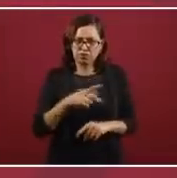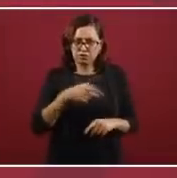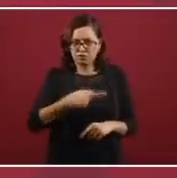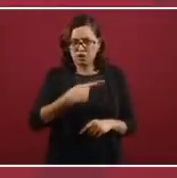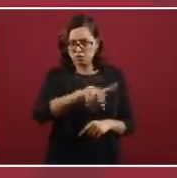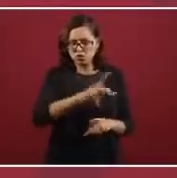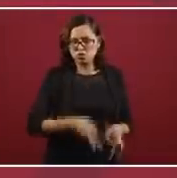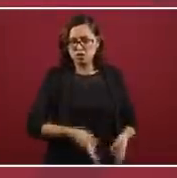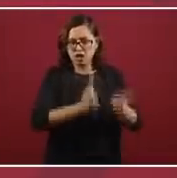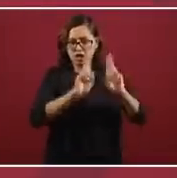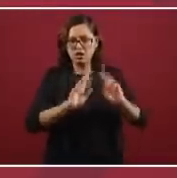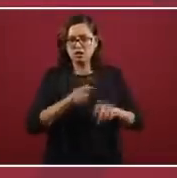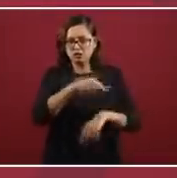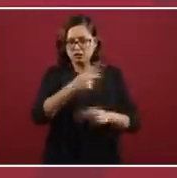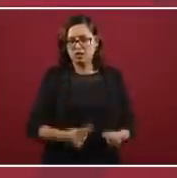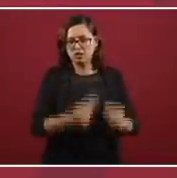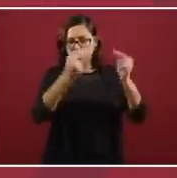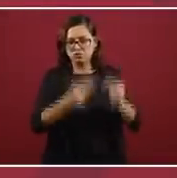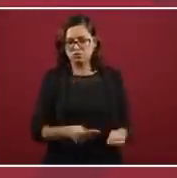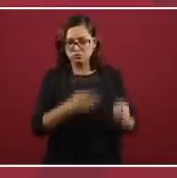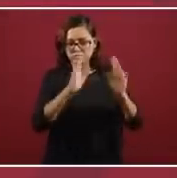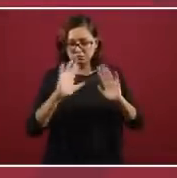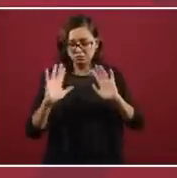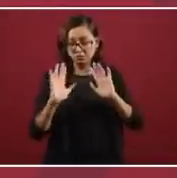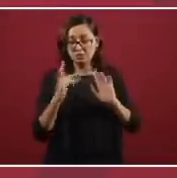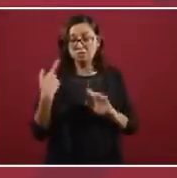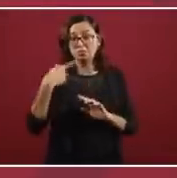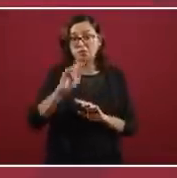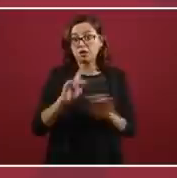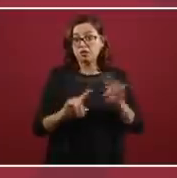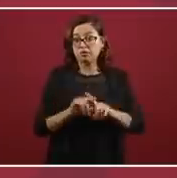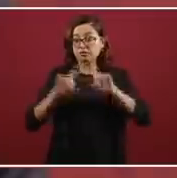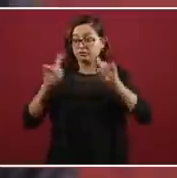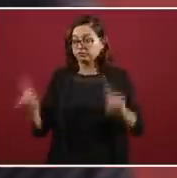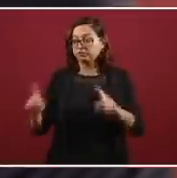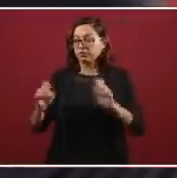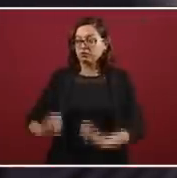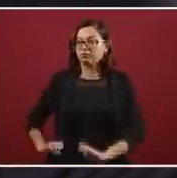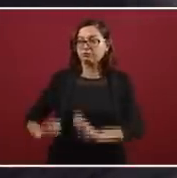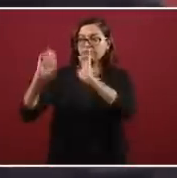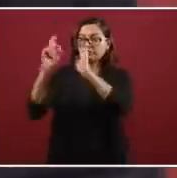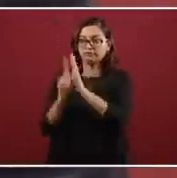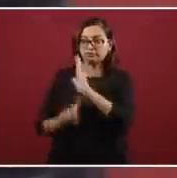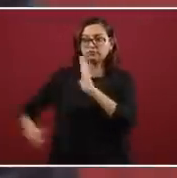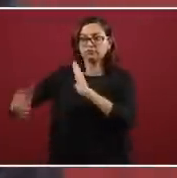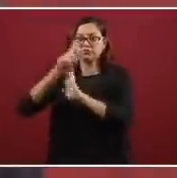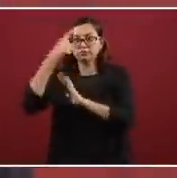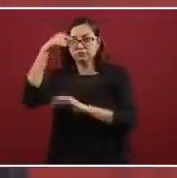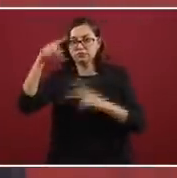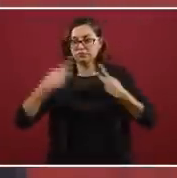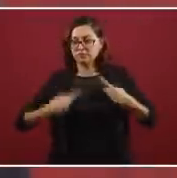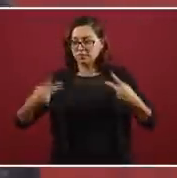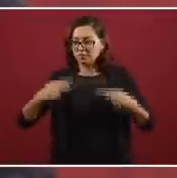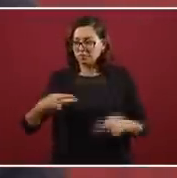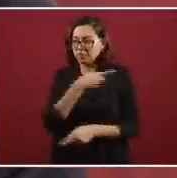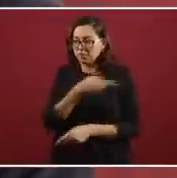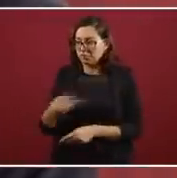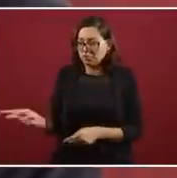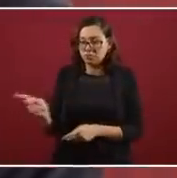Pero si se trata de vivienda popular, ahí sí, el Estado puede